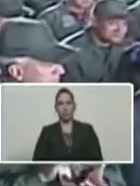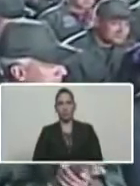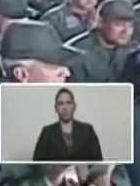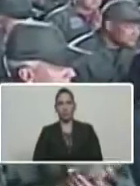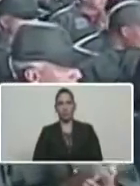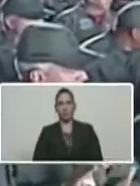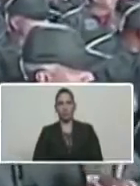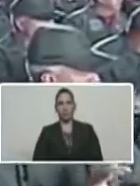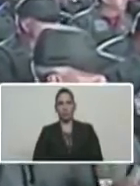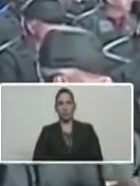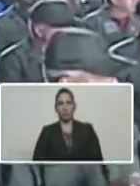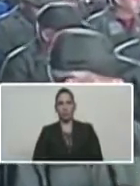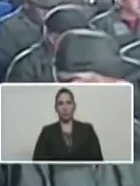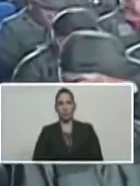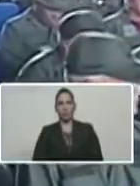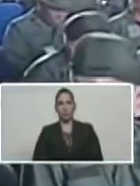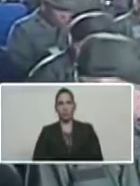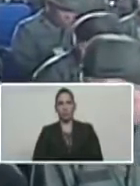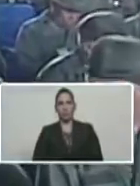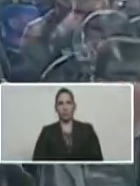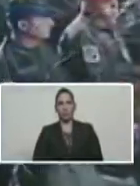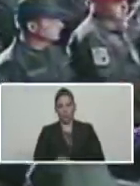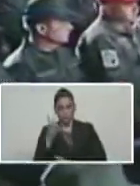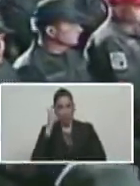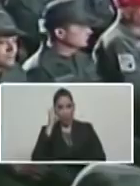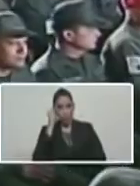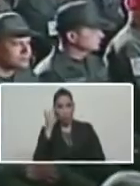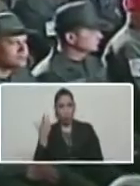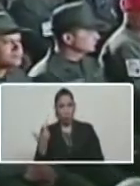Cuando escucho tu mensaje,